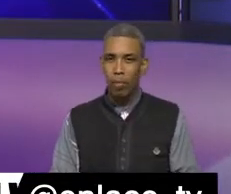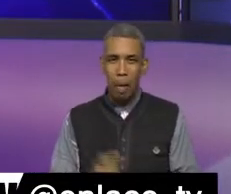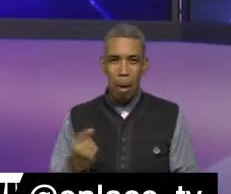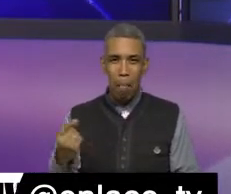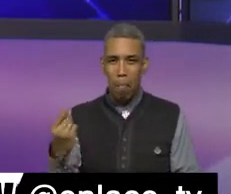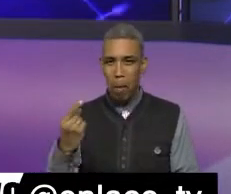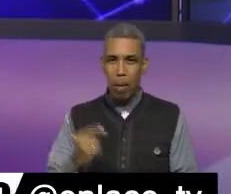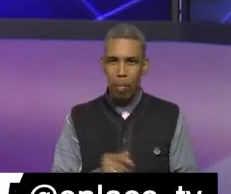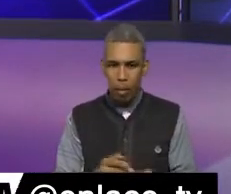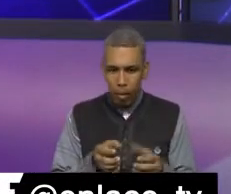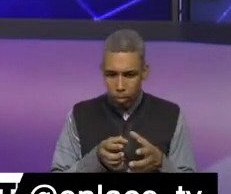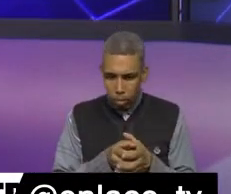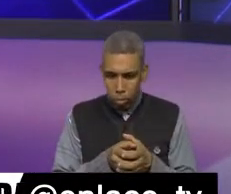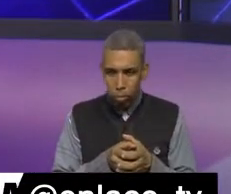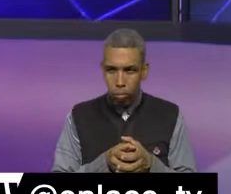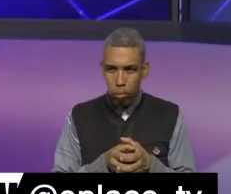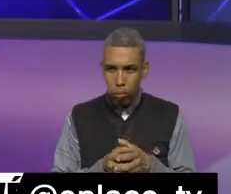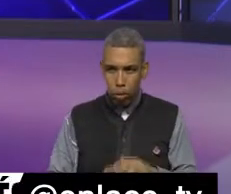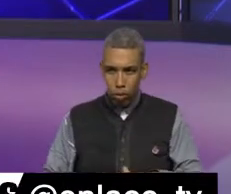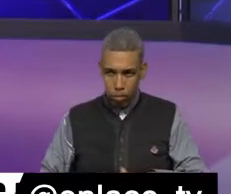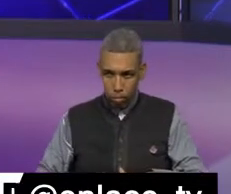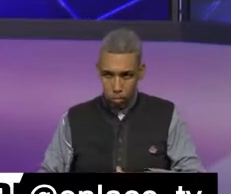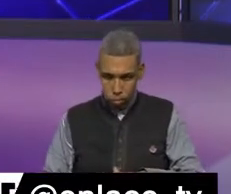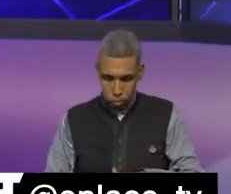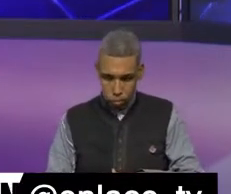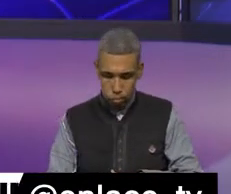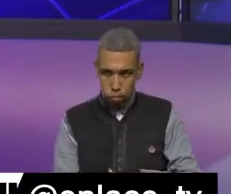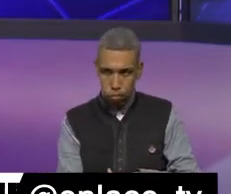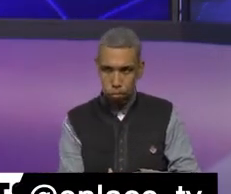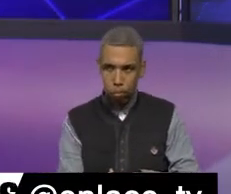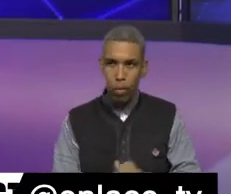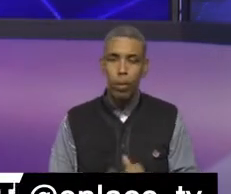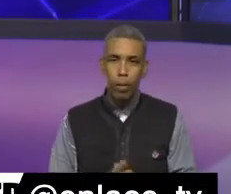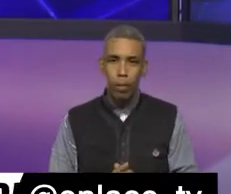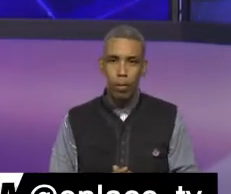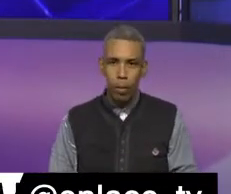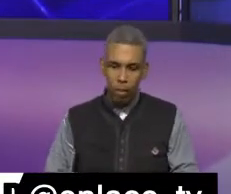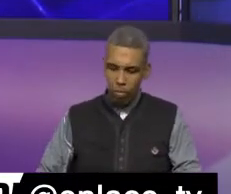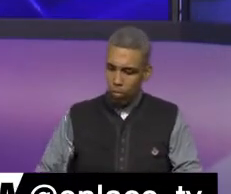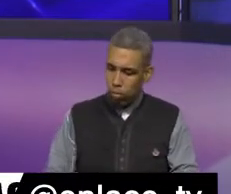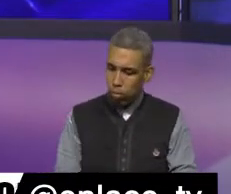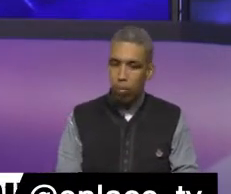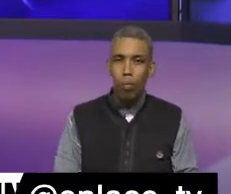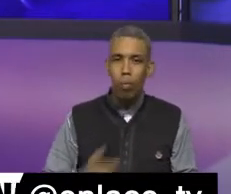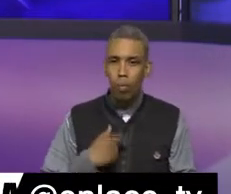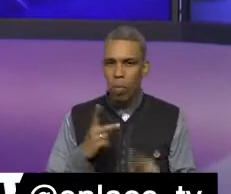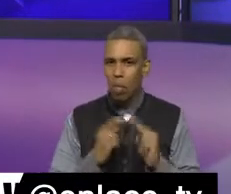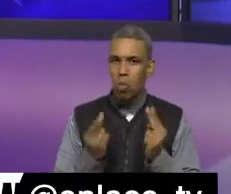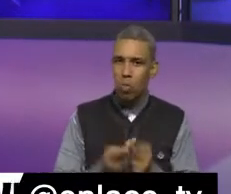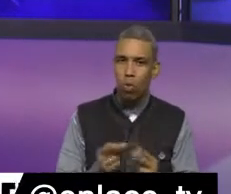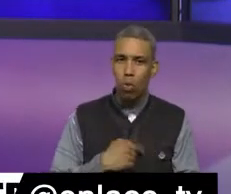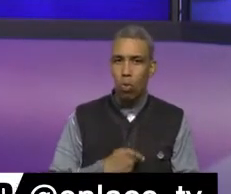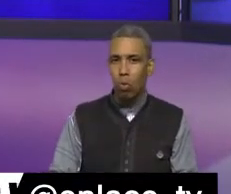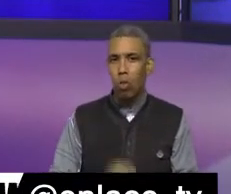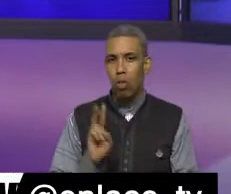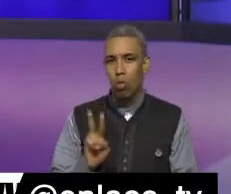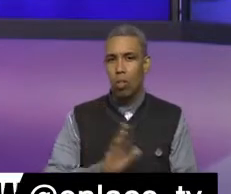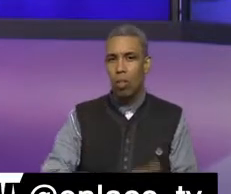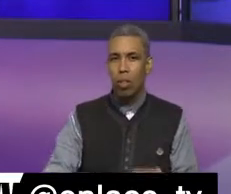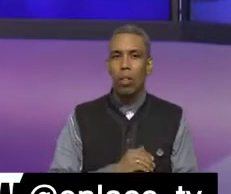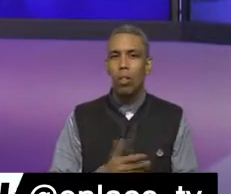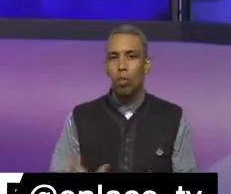Consejo Municipal de Pesca Artesanal y Piscicultura. El encuentro se realizará a las 2 de la tarde en el auditorio del Centro Popular